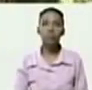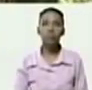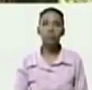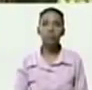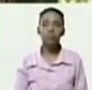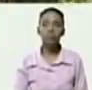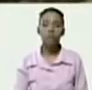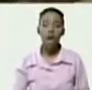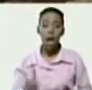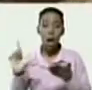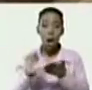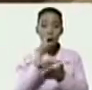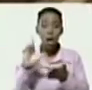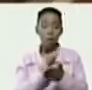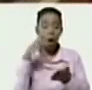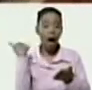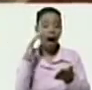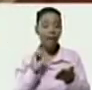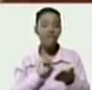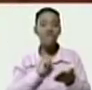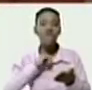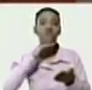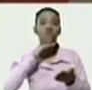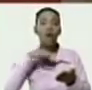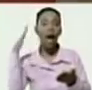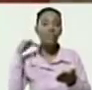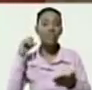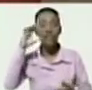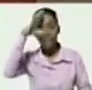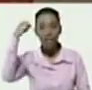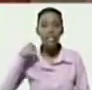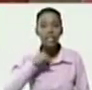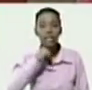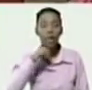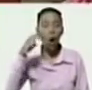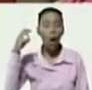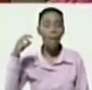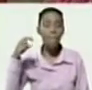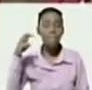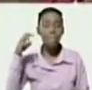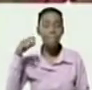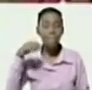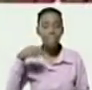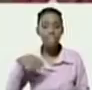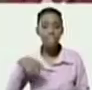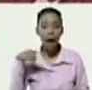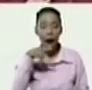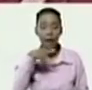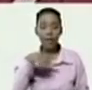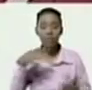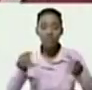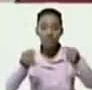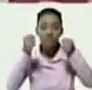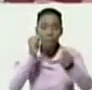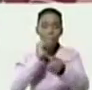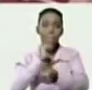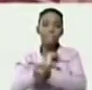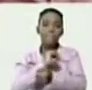Hasta en los libros, abríamos un libro de texto, Francisco de Miranda, y lo que veíamos era Miranda en la carraca.